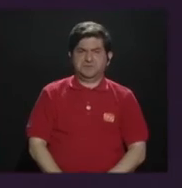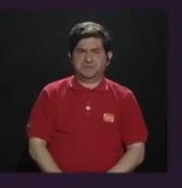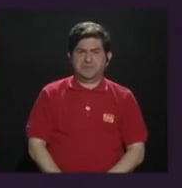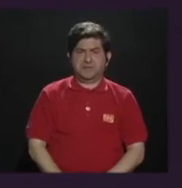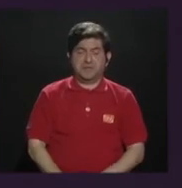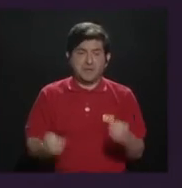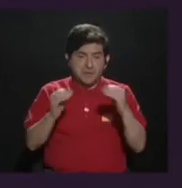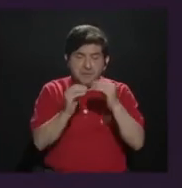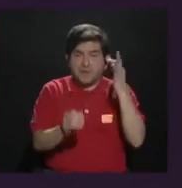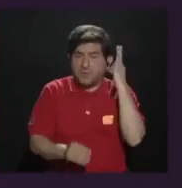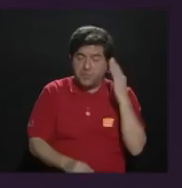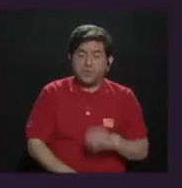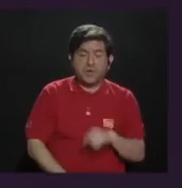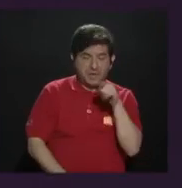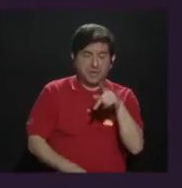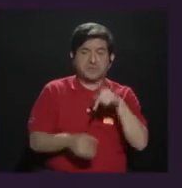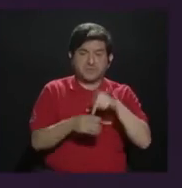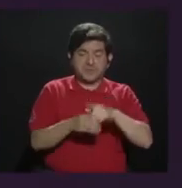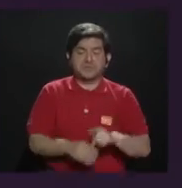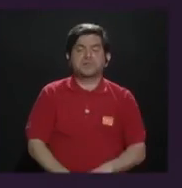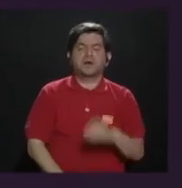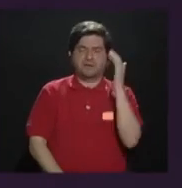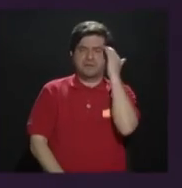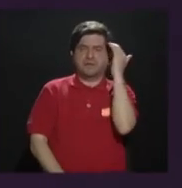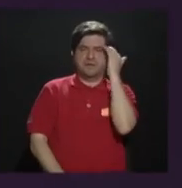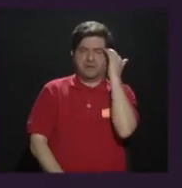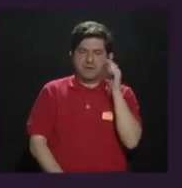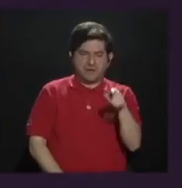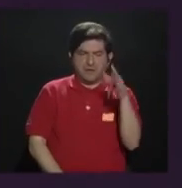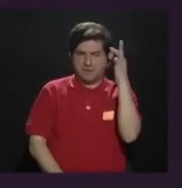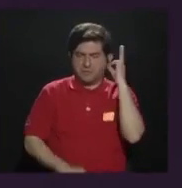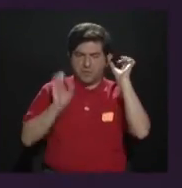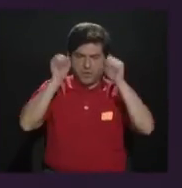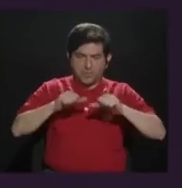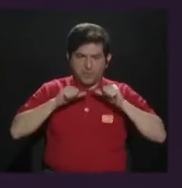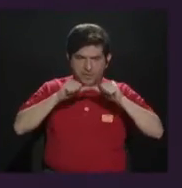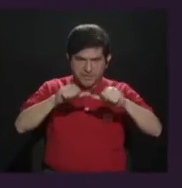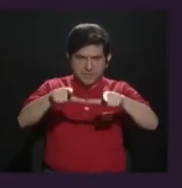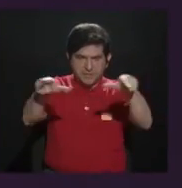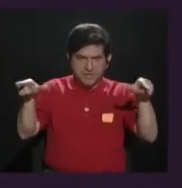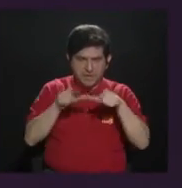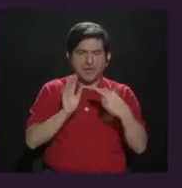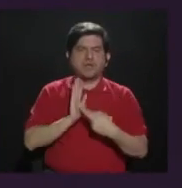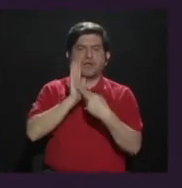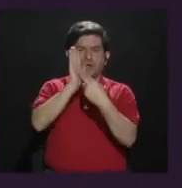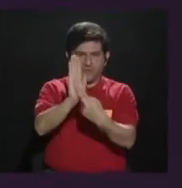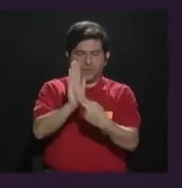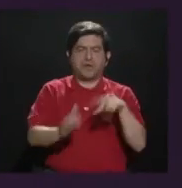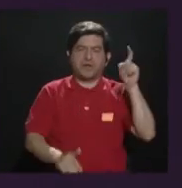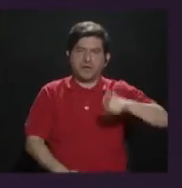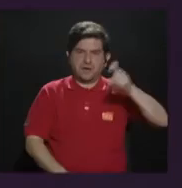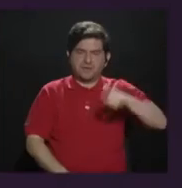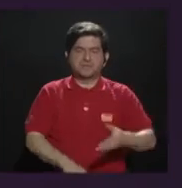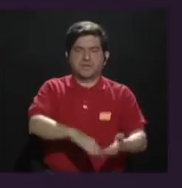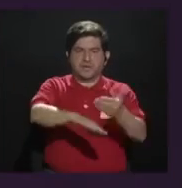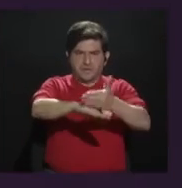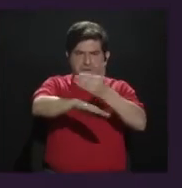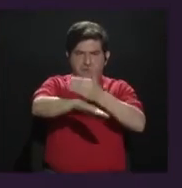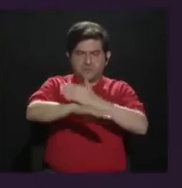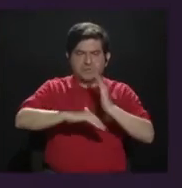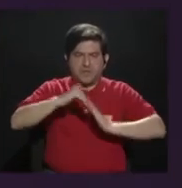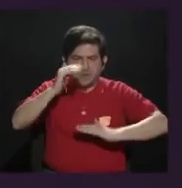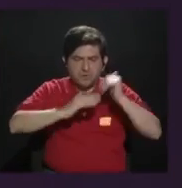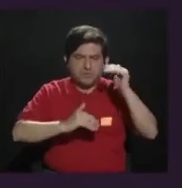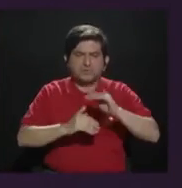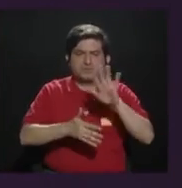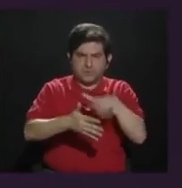mientras más mujeres seamos, más conscientes vamos a ser de que para que incluso esas mujeres puedan continuar en esos lugares de representación, es necesario avanzar en construir una